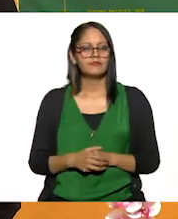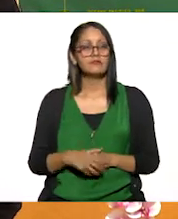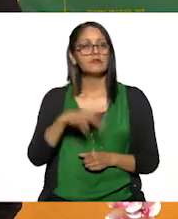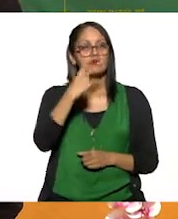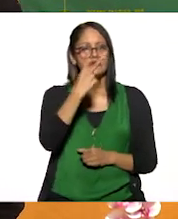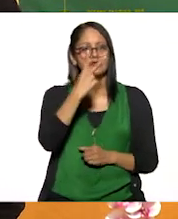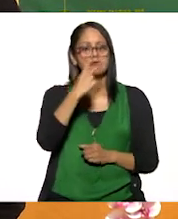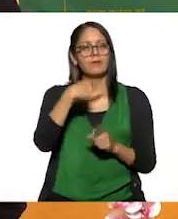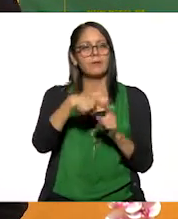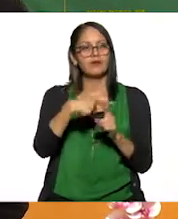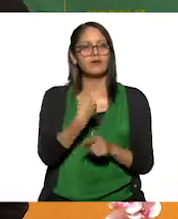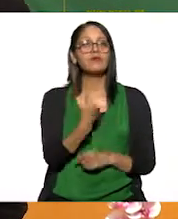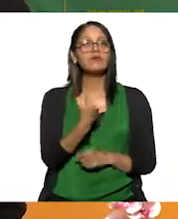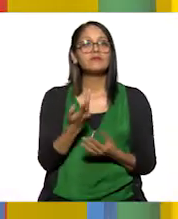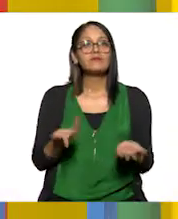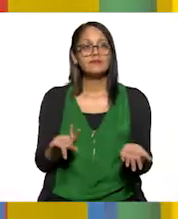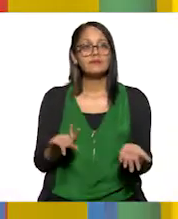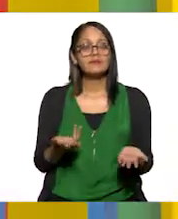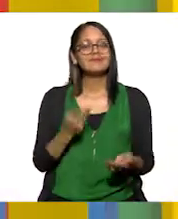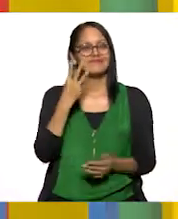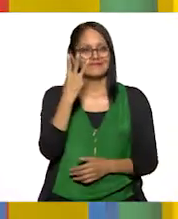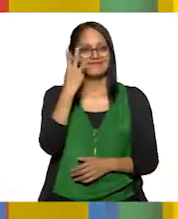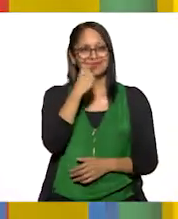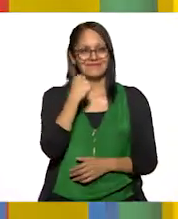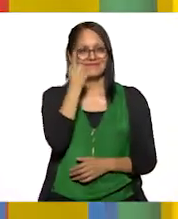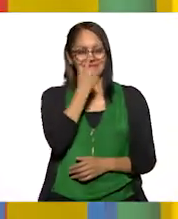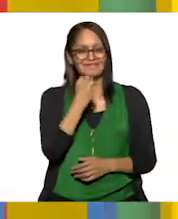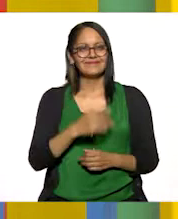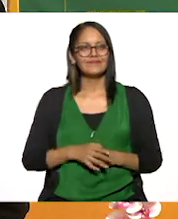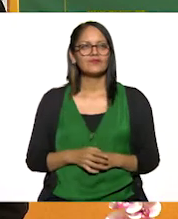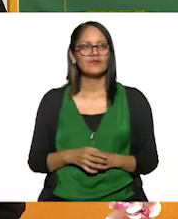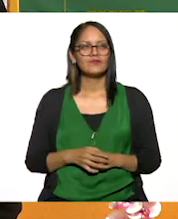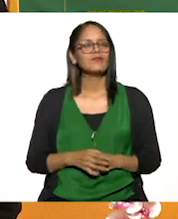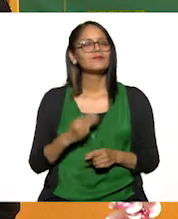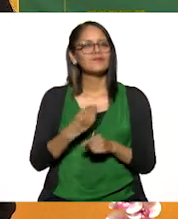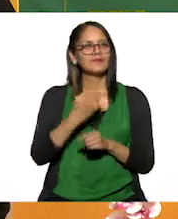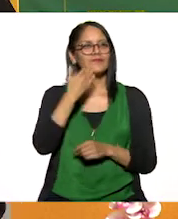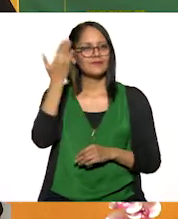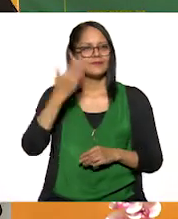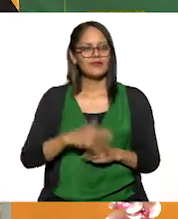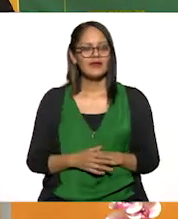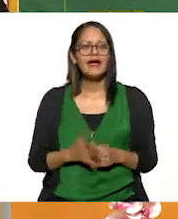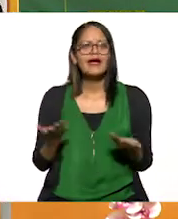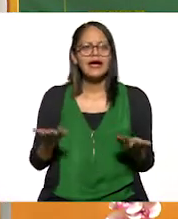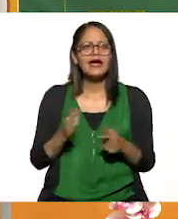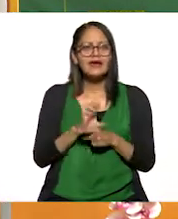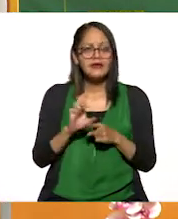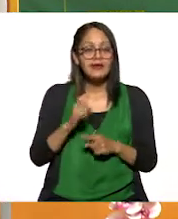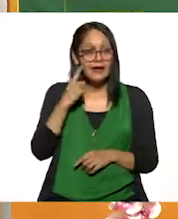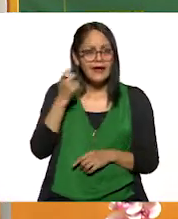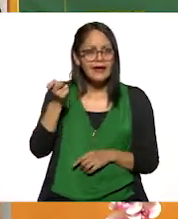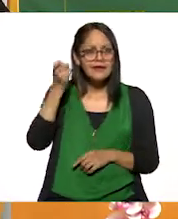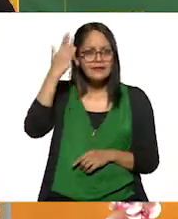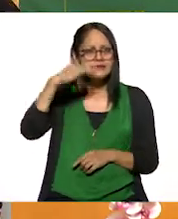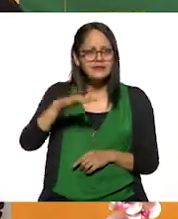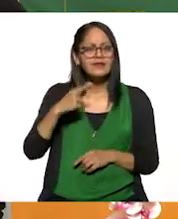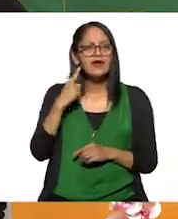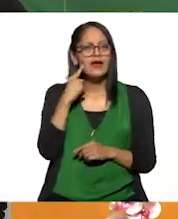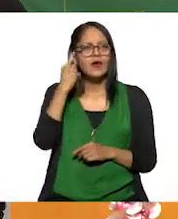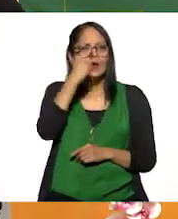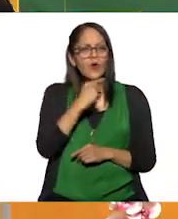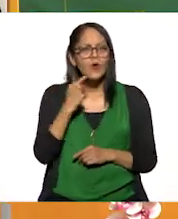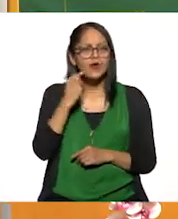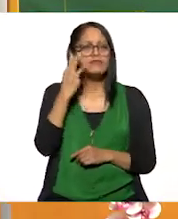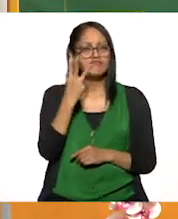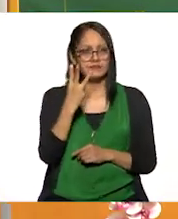Y 2 horas más 1 hora. 3 horas. Muy bien. Entonces, ella sabía que tenía que viajar